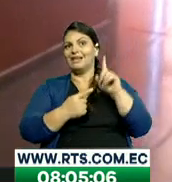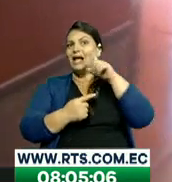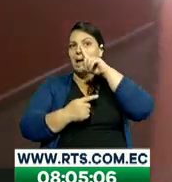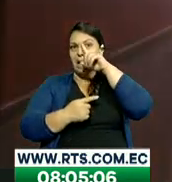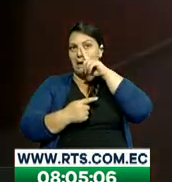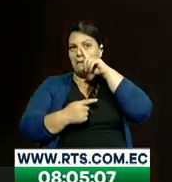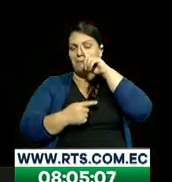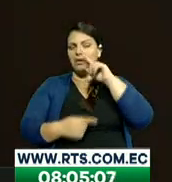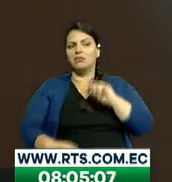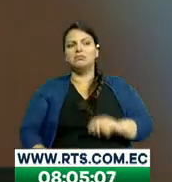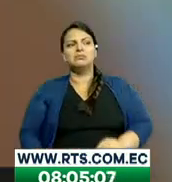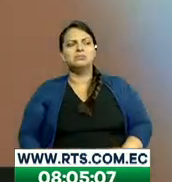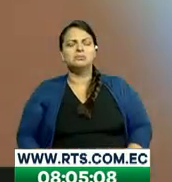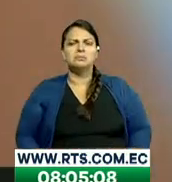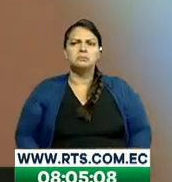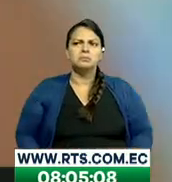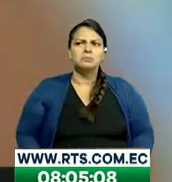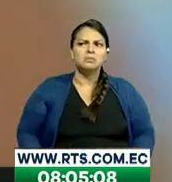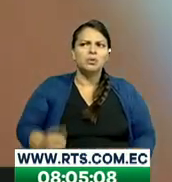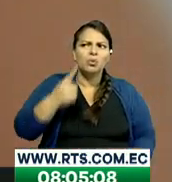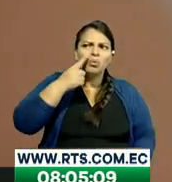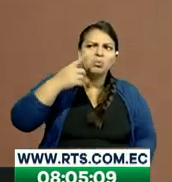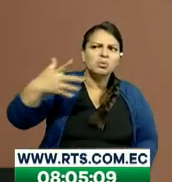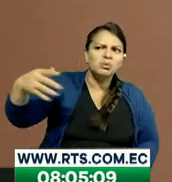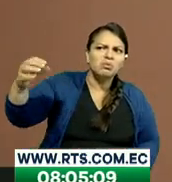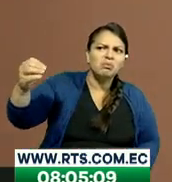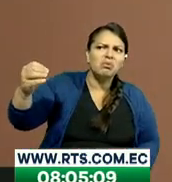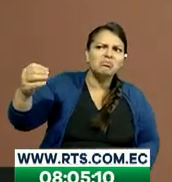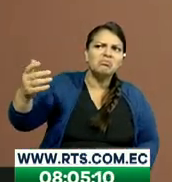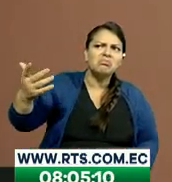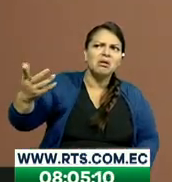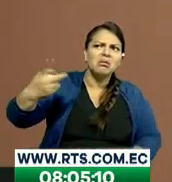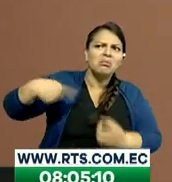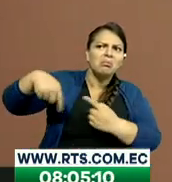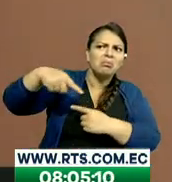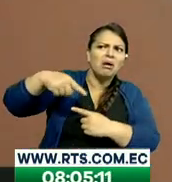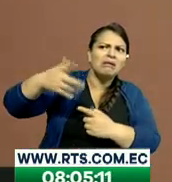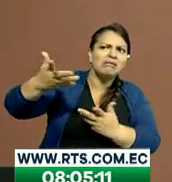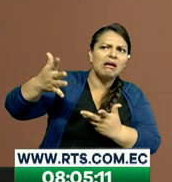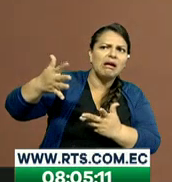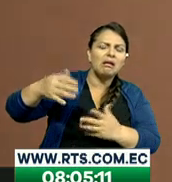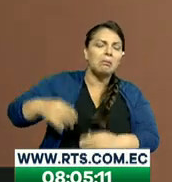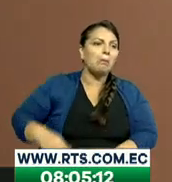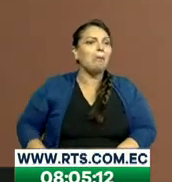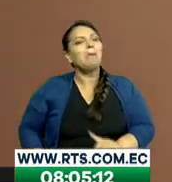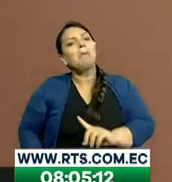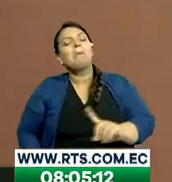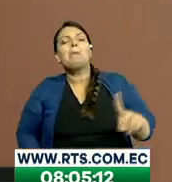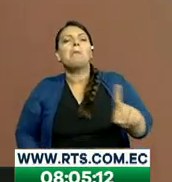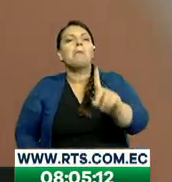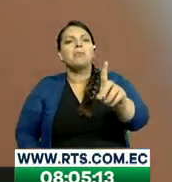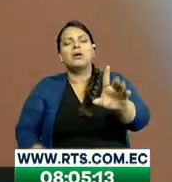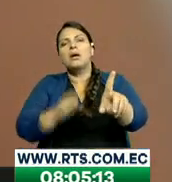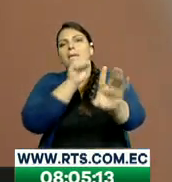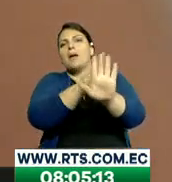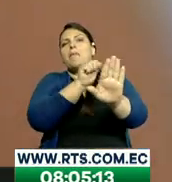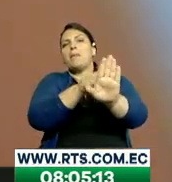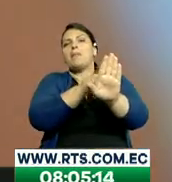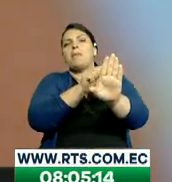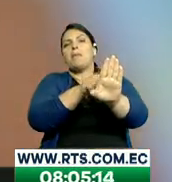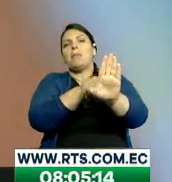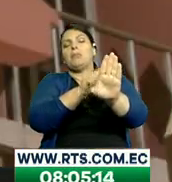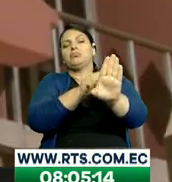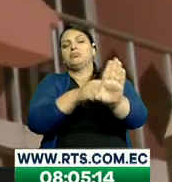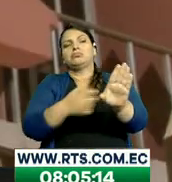respuesta. Entonces le golpeamos con la vecina, le golpeamos y al final, como no abría, pues decidí abrir la puerta. Ahí cuando estaba la